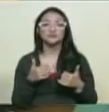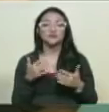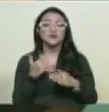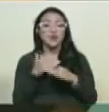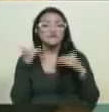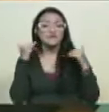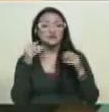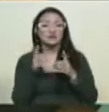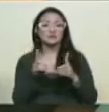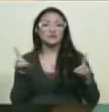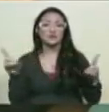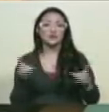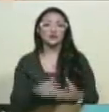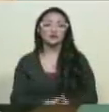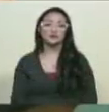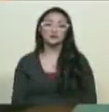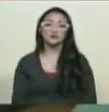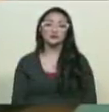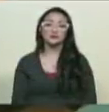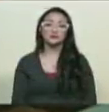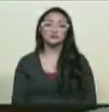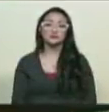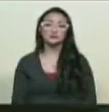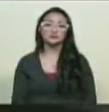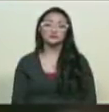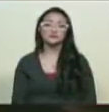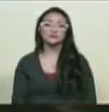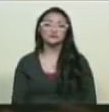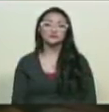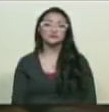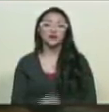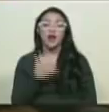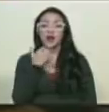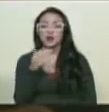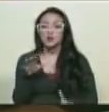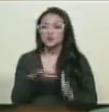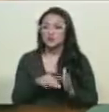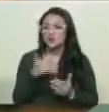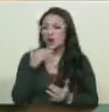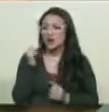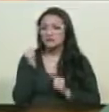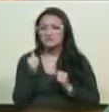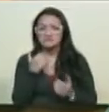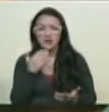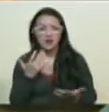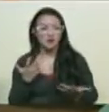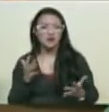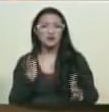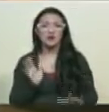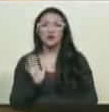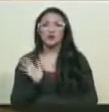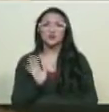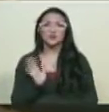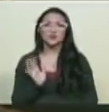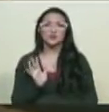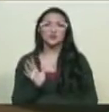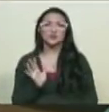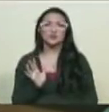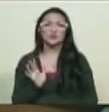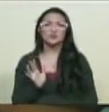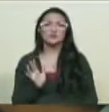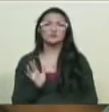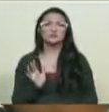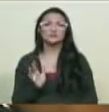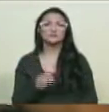democrática. ¿Alcalde, hasta ahora no se ha presentado ningún tipo de delito? No, nosotros resaltamos, por ejemplo, a